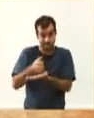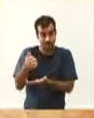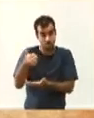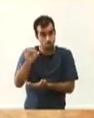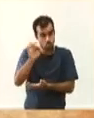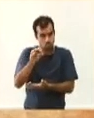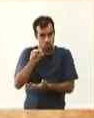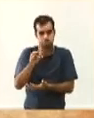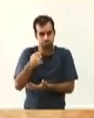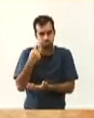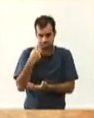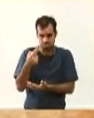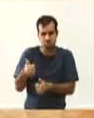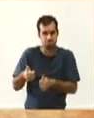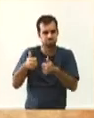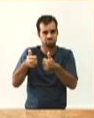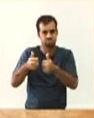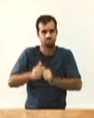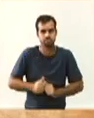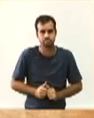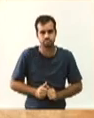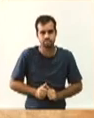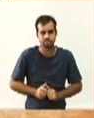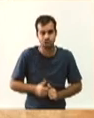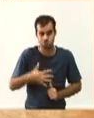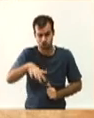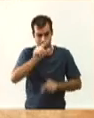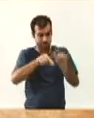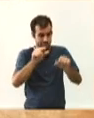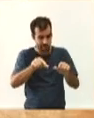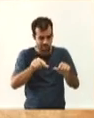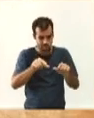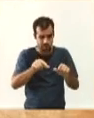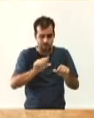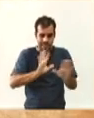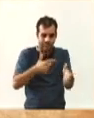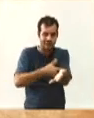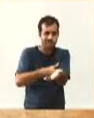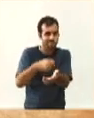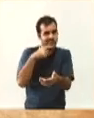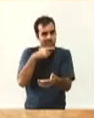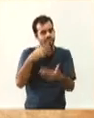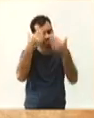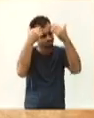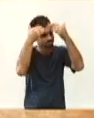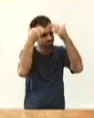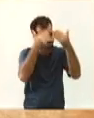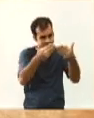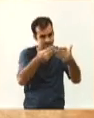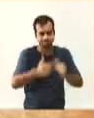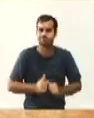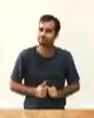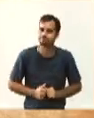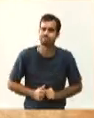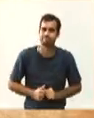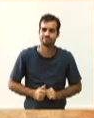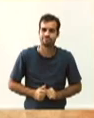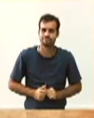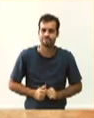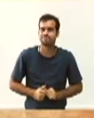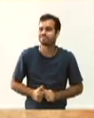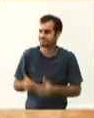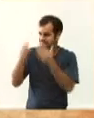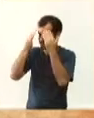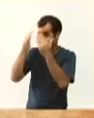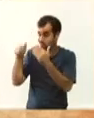un ejemplo de ello. Y para los que ya donaron, muchísimas gracias, porque es un ejemplo más de su disposición para ayudar. Bueno,